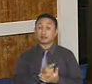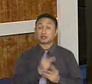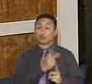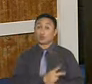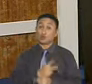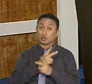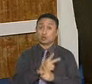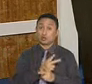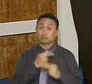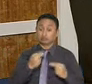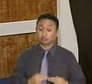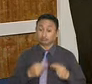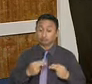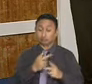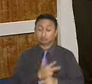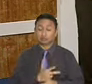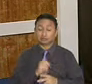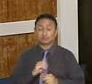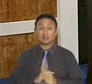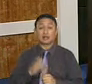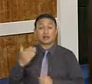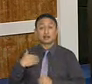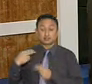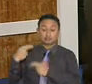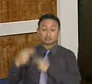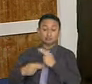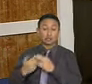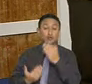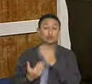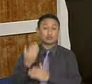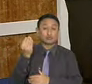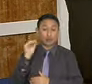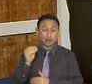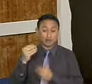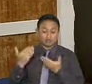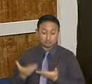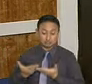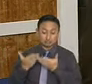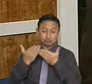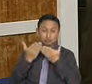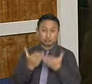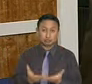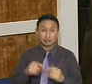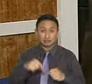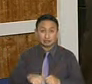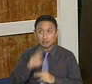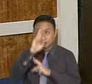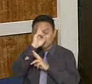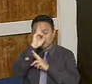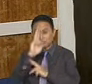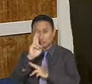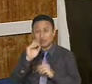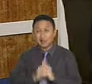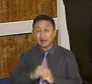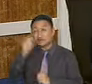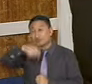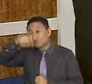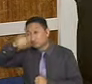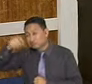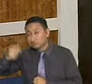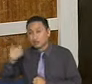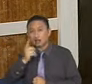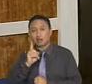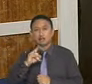preservarlo mantenerlo cuidarlo y ese es un legado que las nuevas generaciones Esta generación lo tiene que aprender a respetar a no mancharla